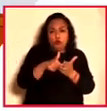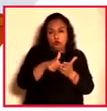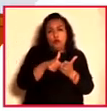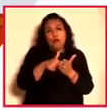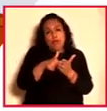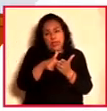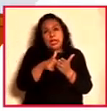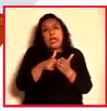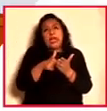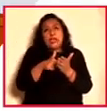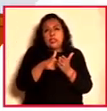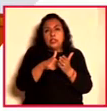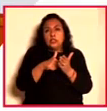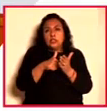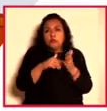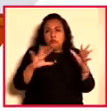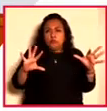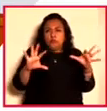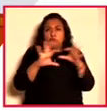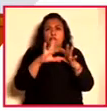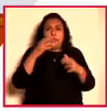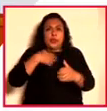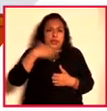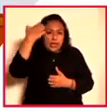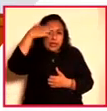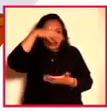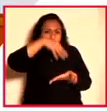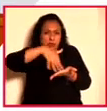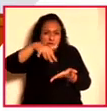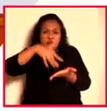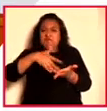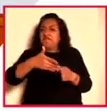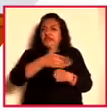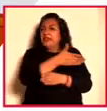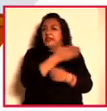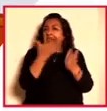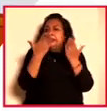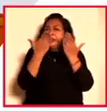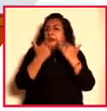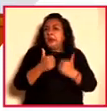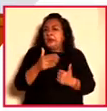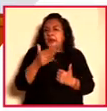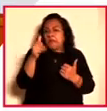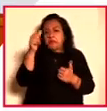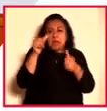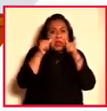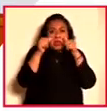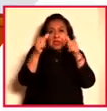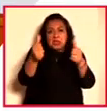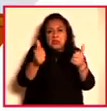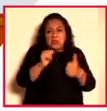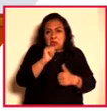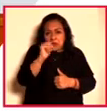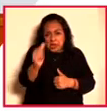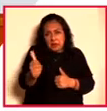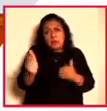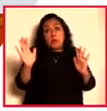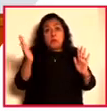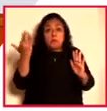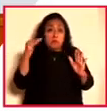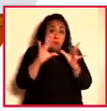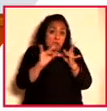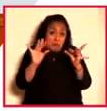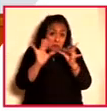de consolidación de experiencias de lectura que antes no se tenían en cuenta. Entonces, por lo que nos han contado,